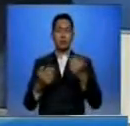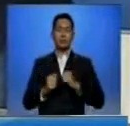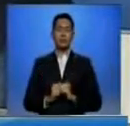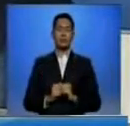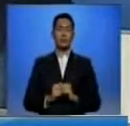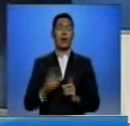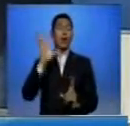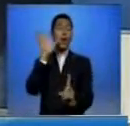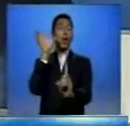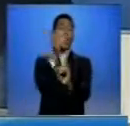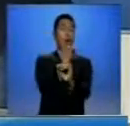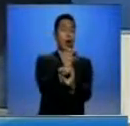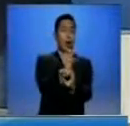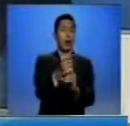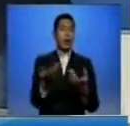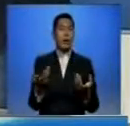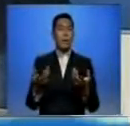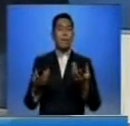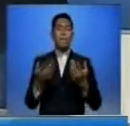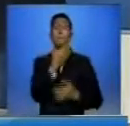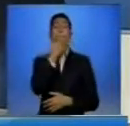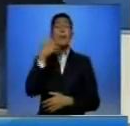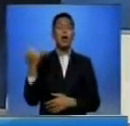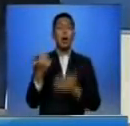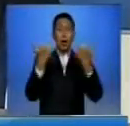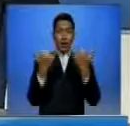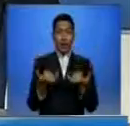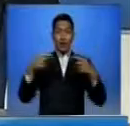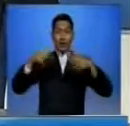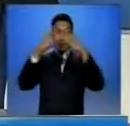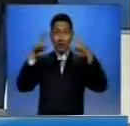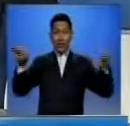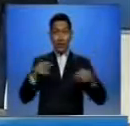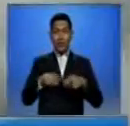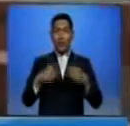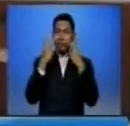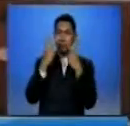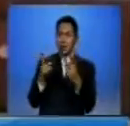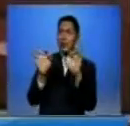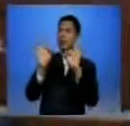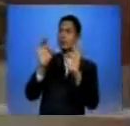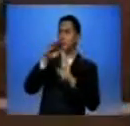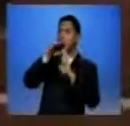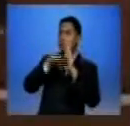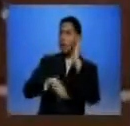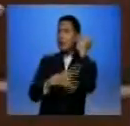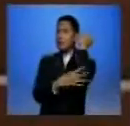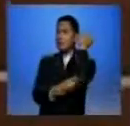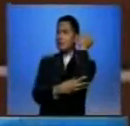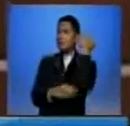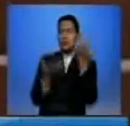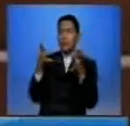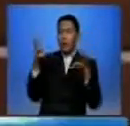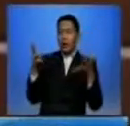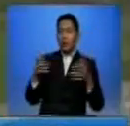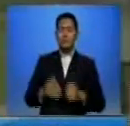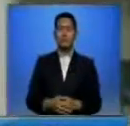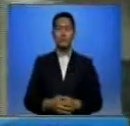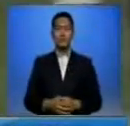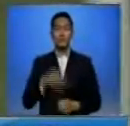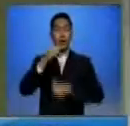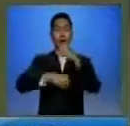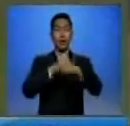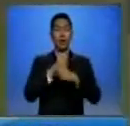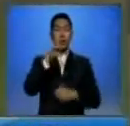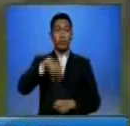Logró que se haga más notorio en esta época del año. Entre 2009 y 2011, la iniciativa